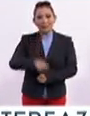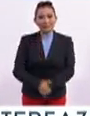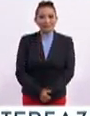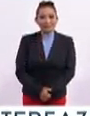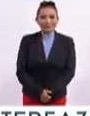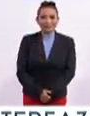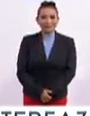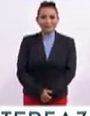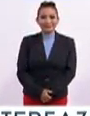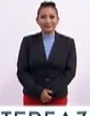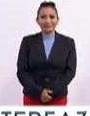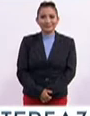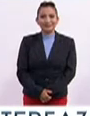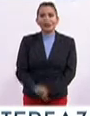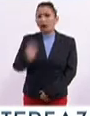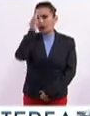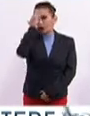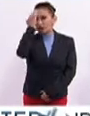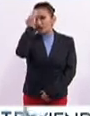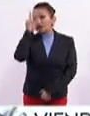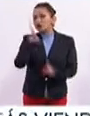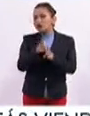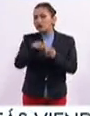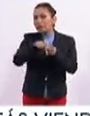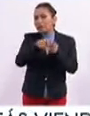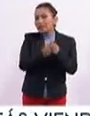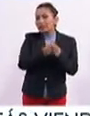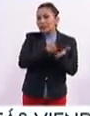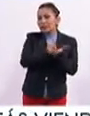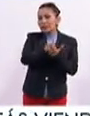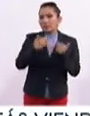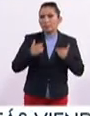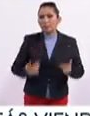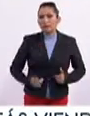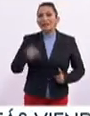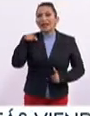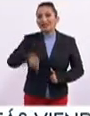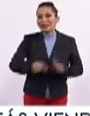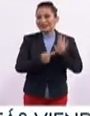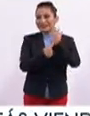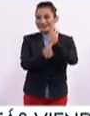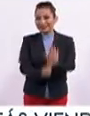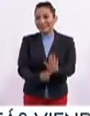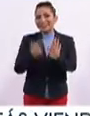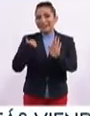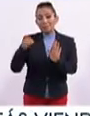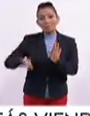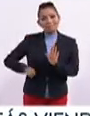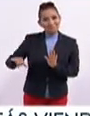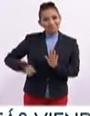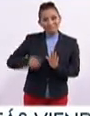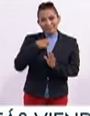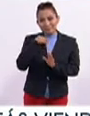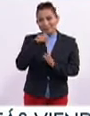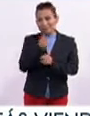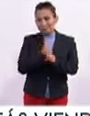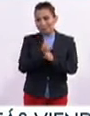día. ¿Conoces el origen de los derechos humanos? Aquí te lo mostramos en una interesante